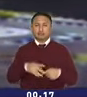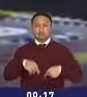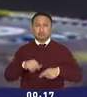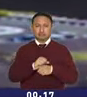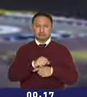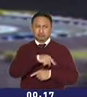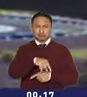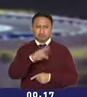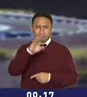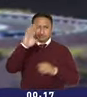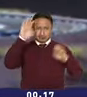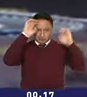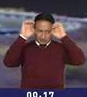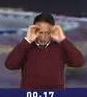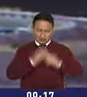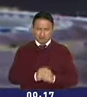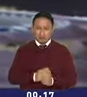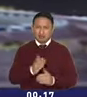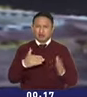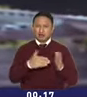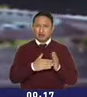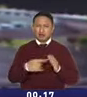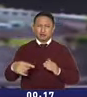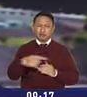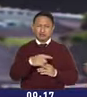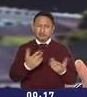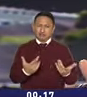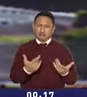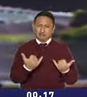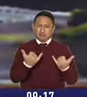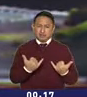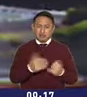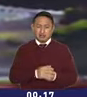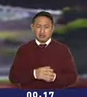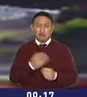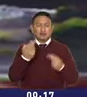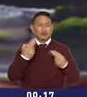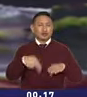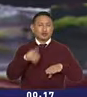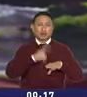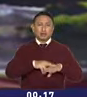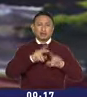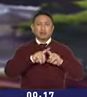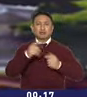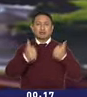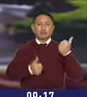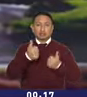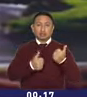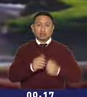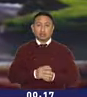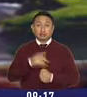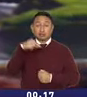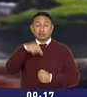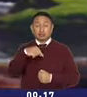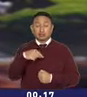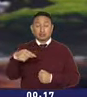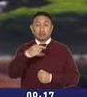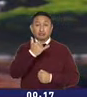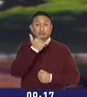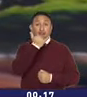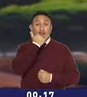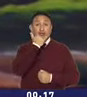desleales y estrategias antiéticas indican, pues se han vuelto comunes en varios candidatos quienes estarían cometiendo